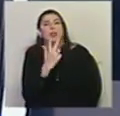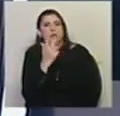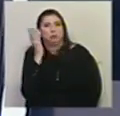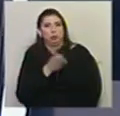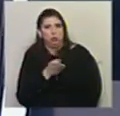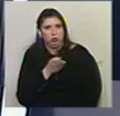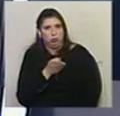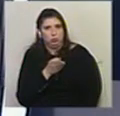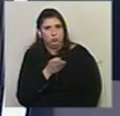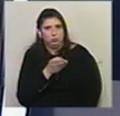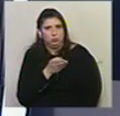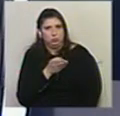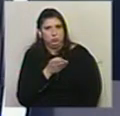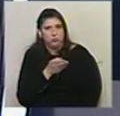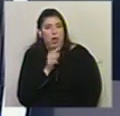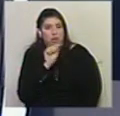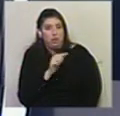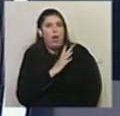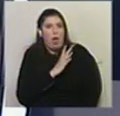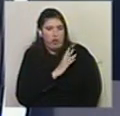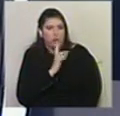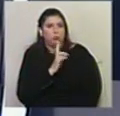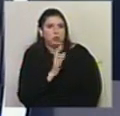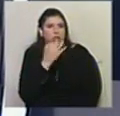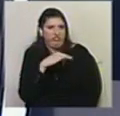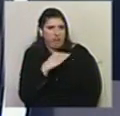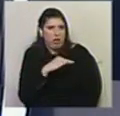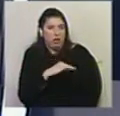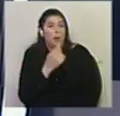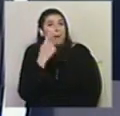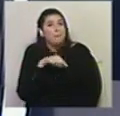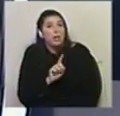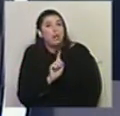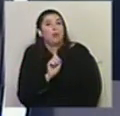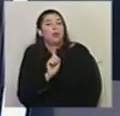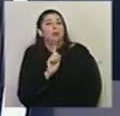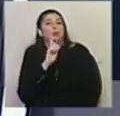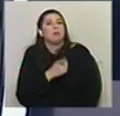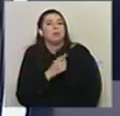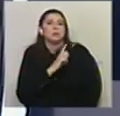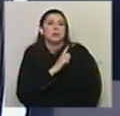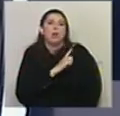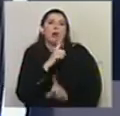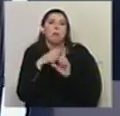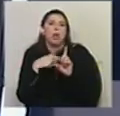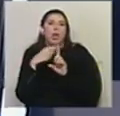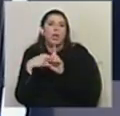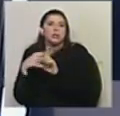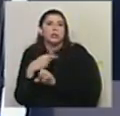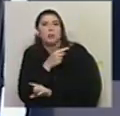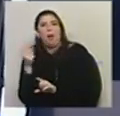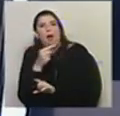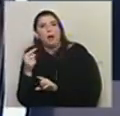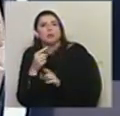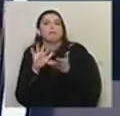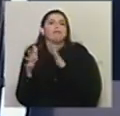que responde hay que esperar que, no sé, tantos meses más o tantas semanas más, en el